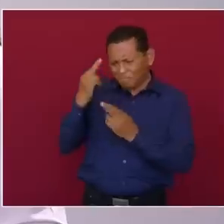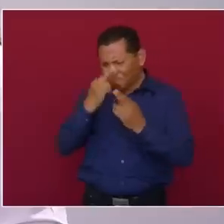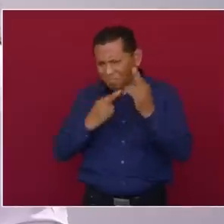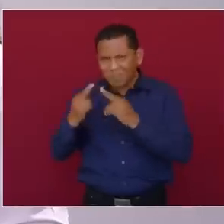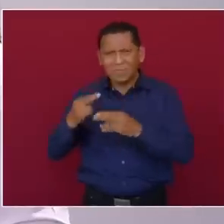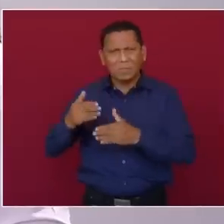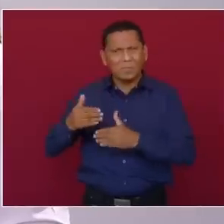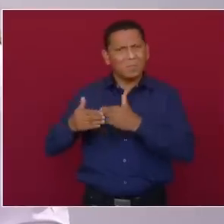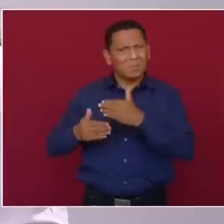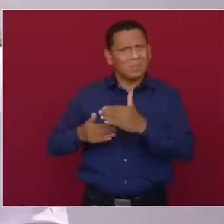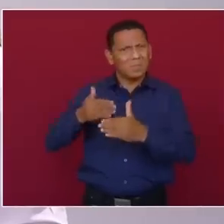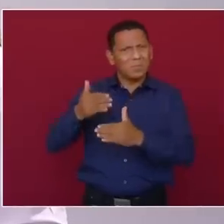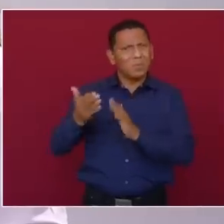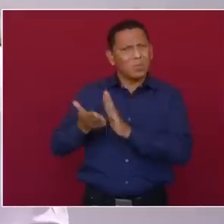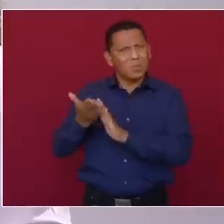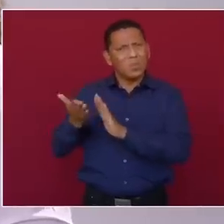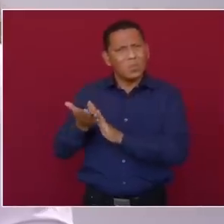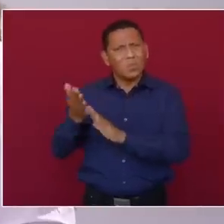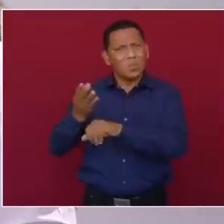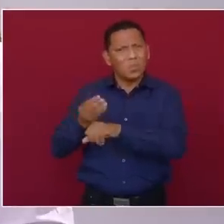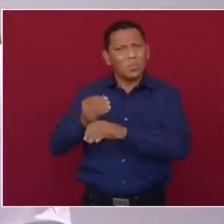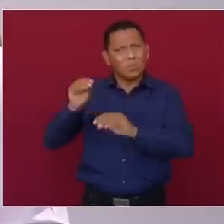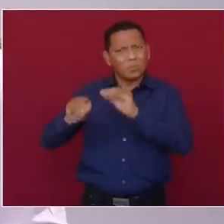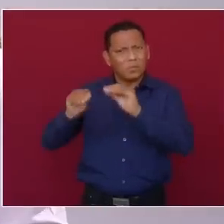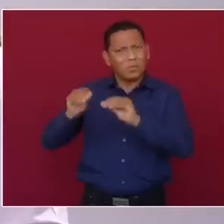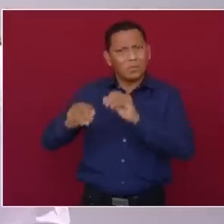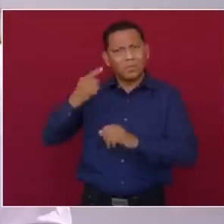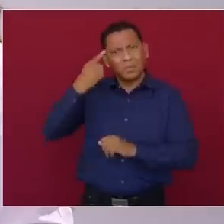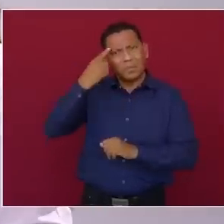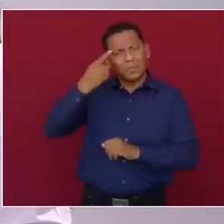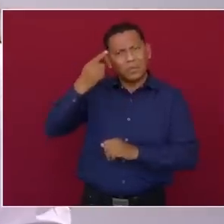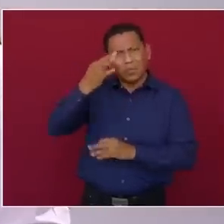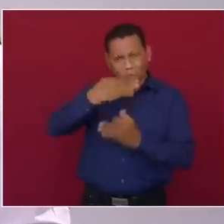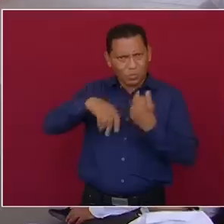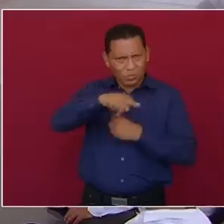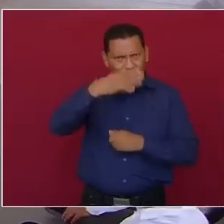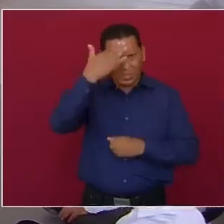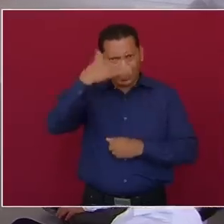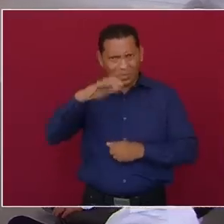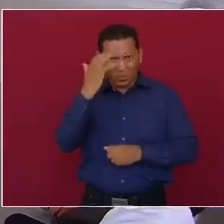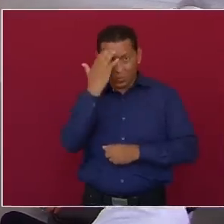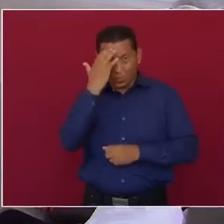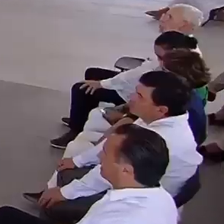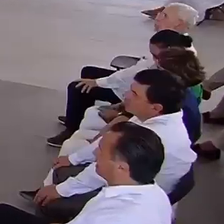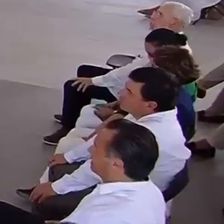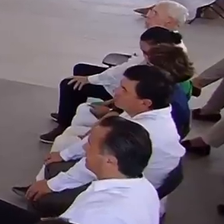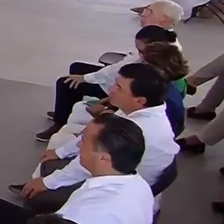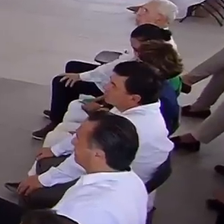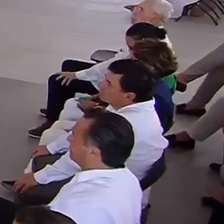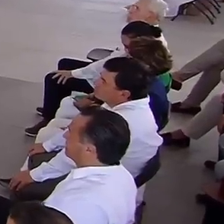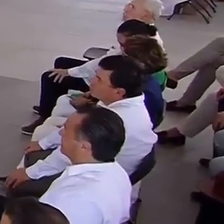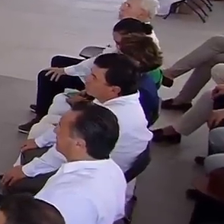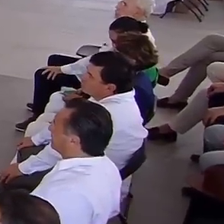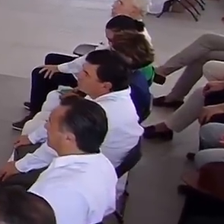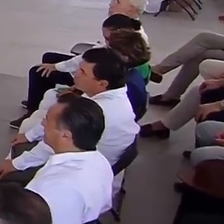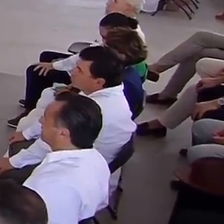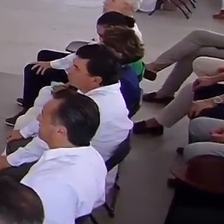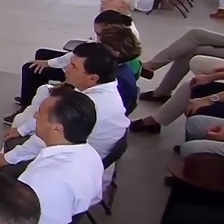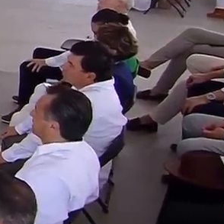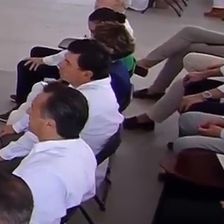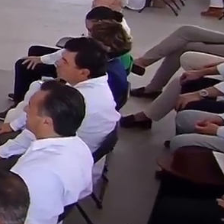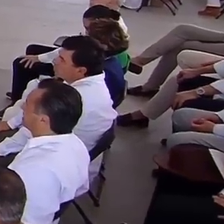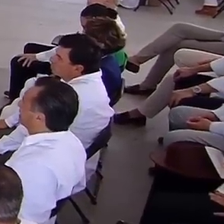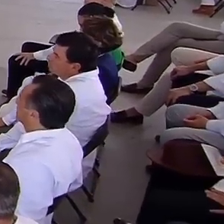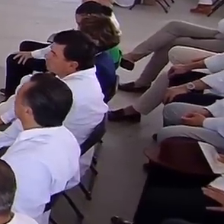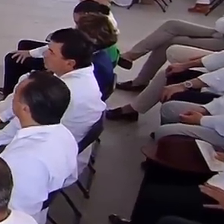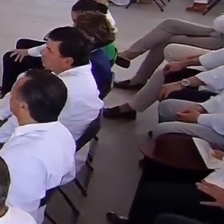se avanzaba se iba construyendo. Para todos es conocido que en esta zona se alcanzan temperaturas de hasta